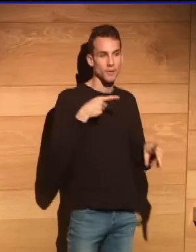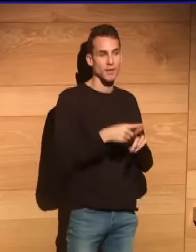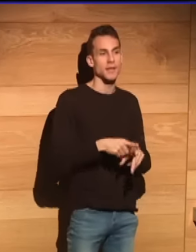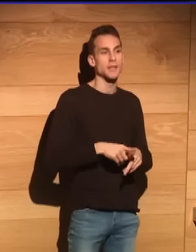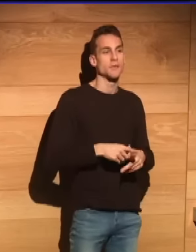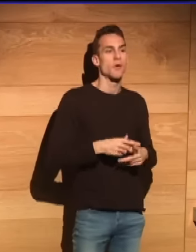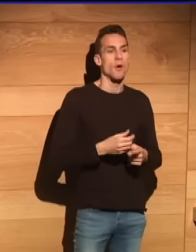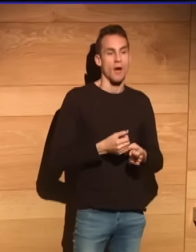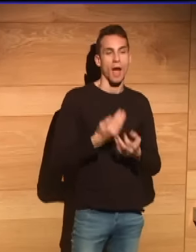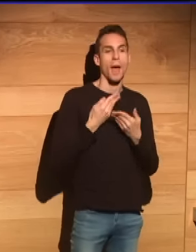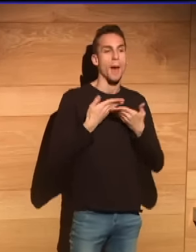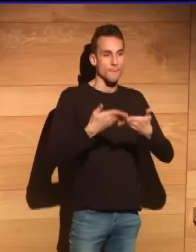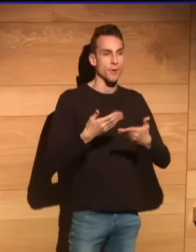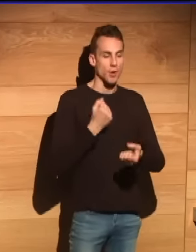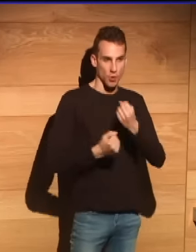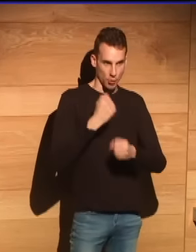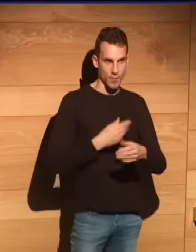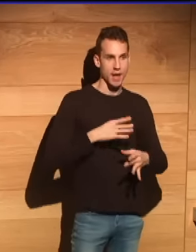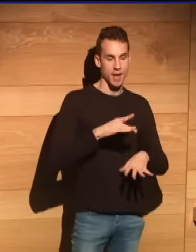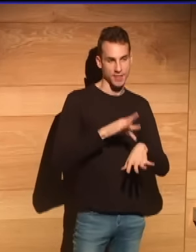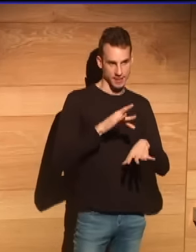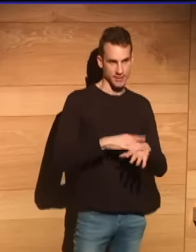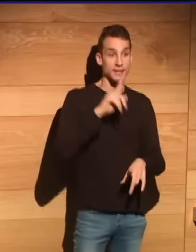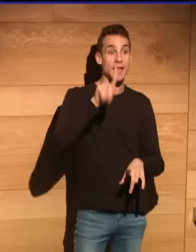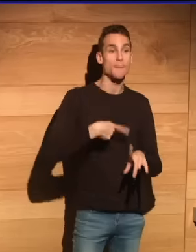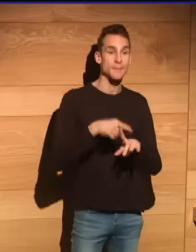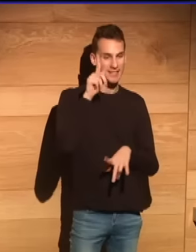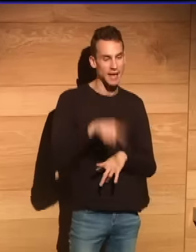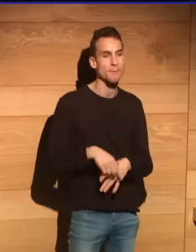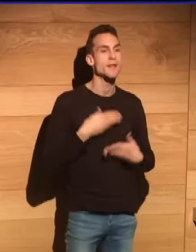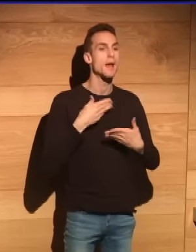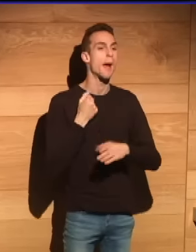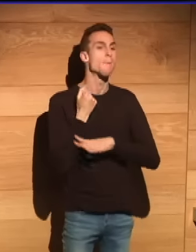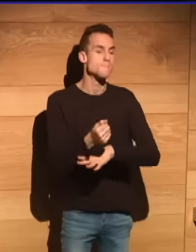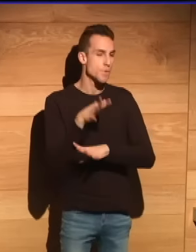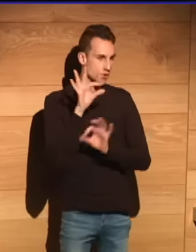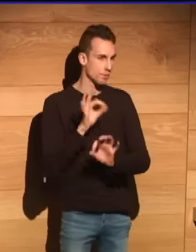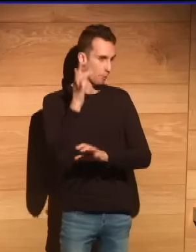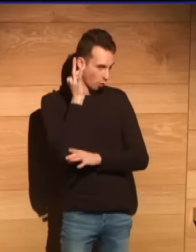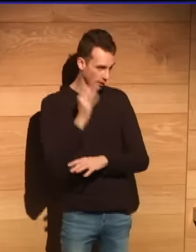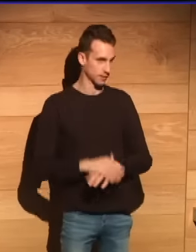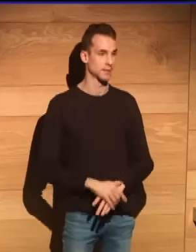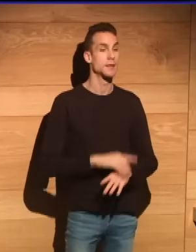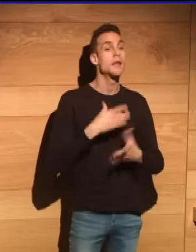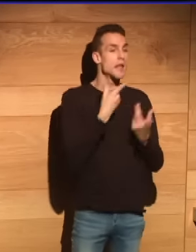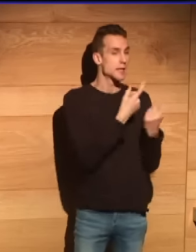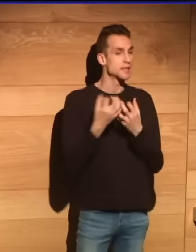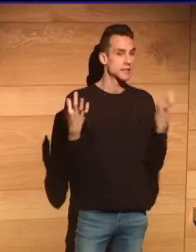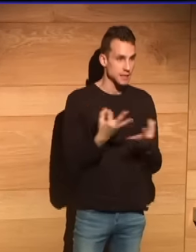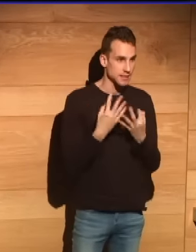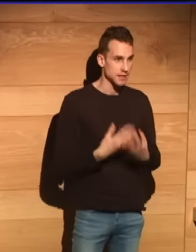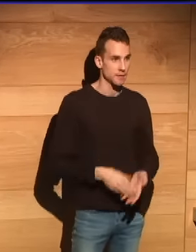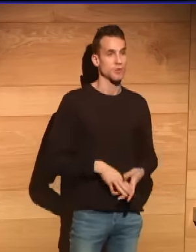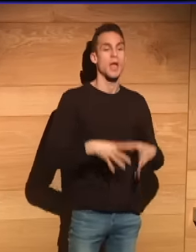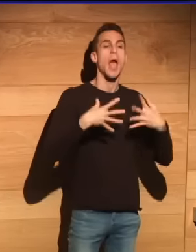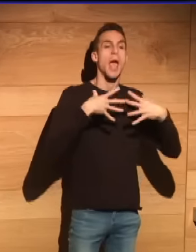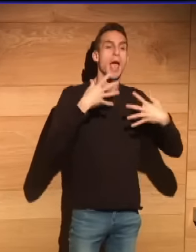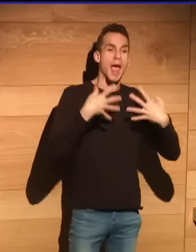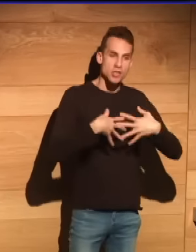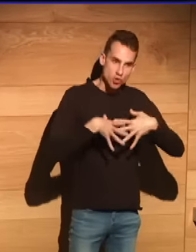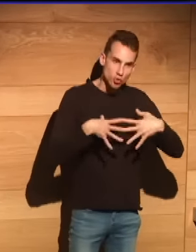foco también a la mujer emprendedora. ¿Qué hace falta para eso? Hace falta dotarnos de infraestructuras de innovación, hace falta dotarnos